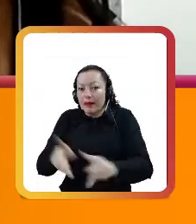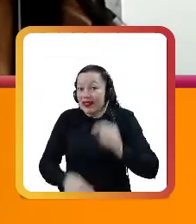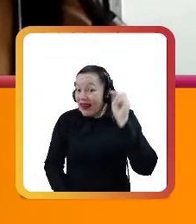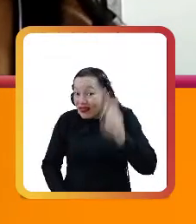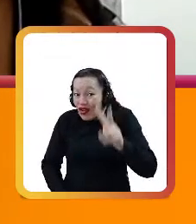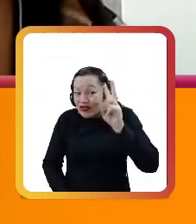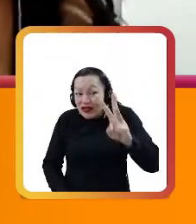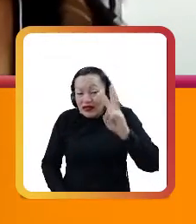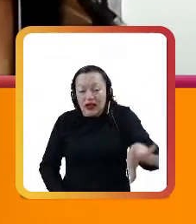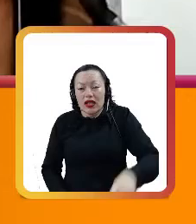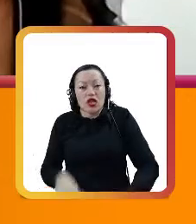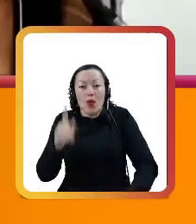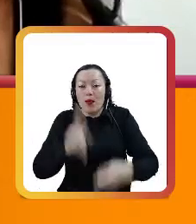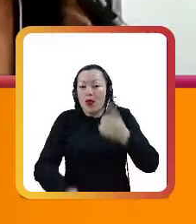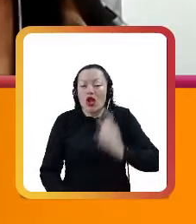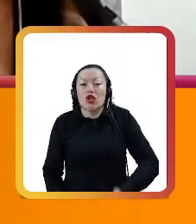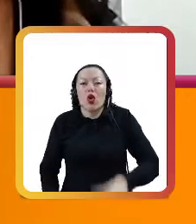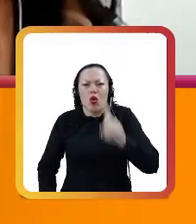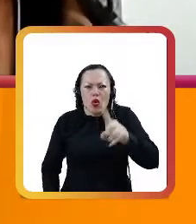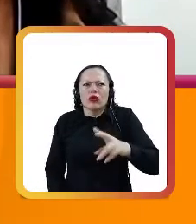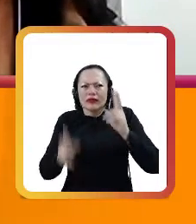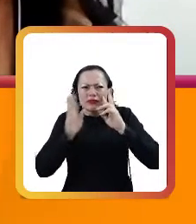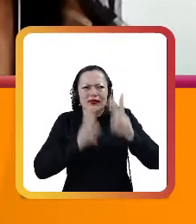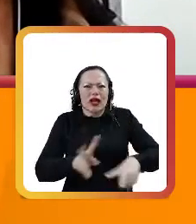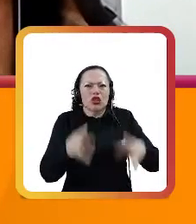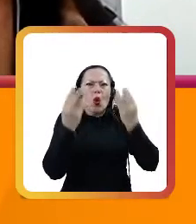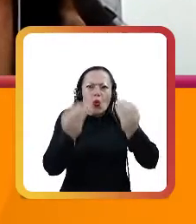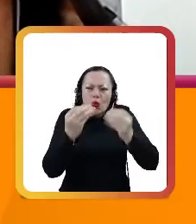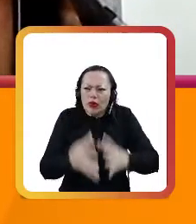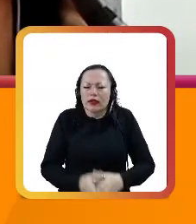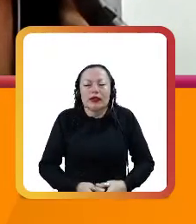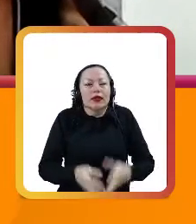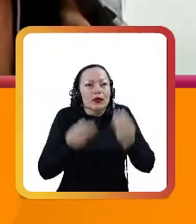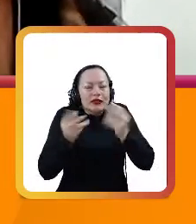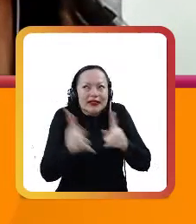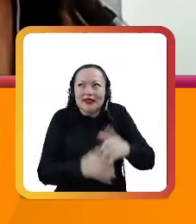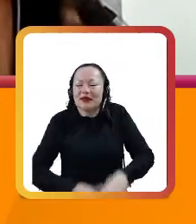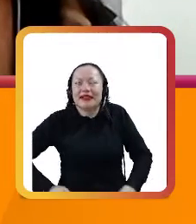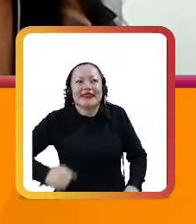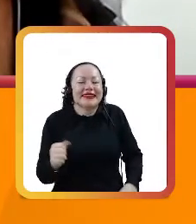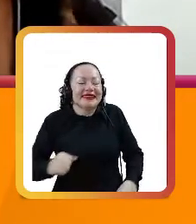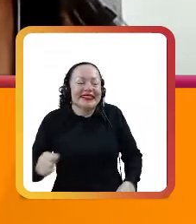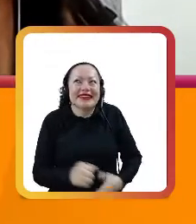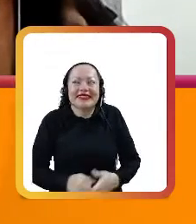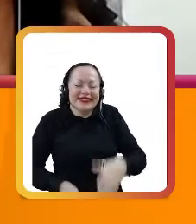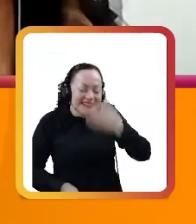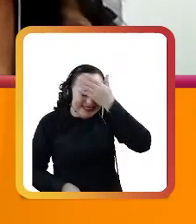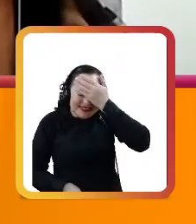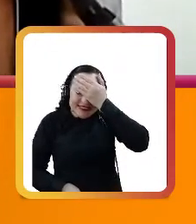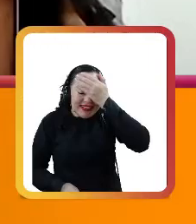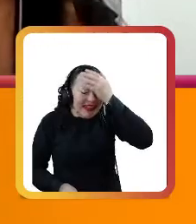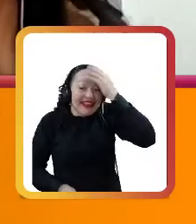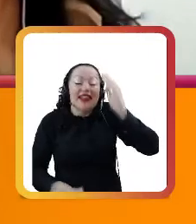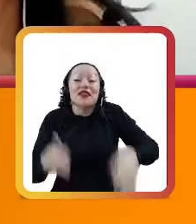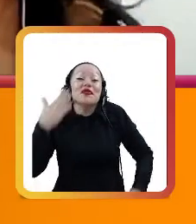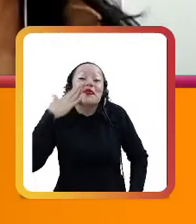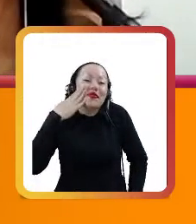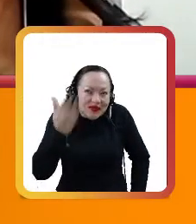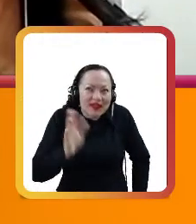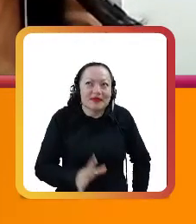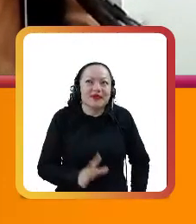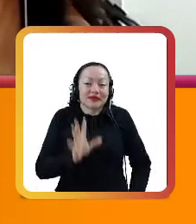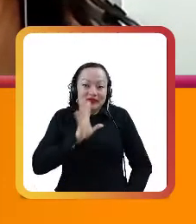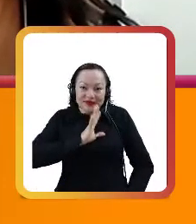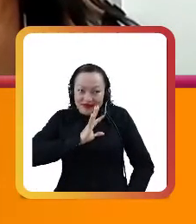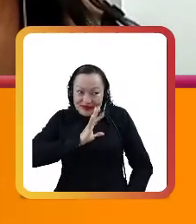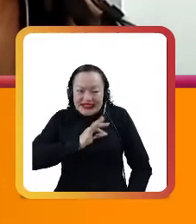van en la moto es uno solo, porque he visto mucho. Es que la gente se hasta conchuda. El fin de semana, creo que fue el sábado en la tarde, vi tres